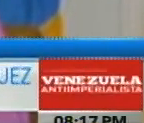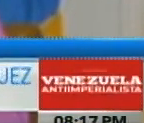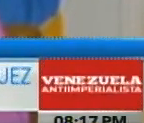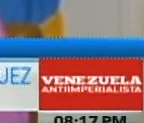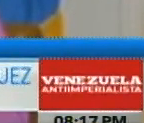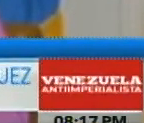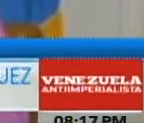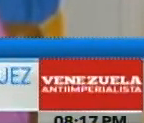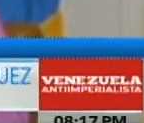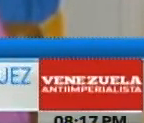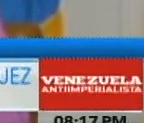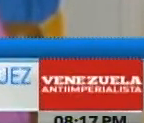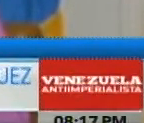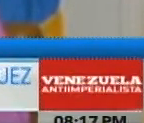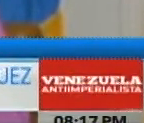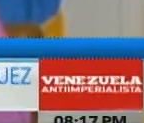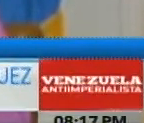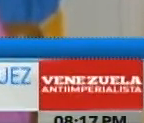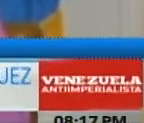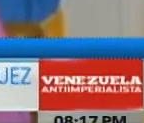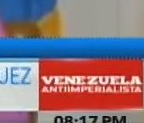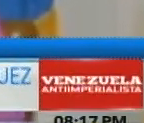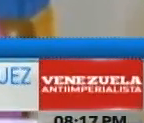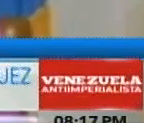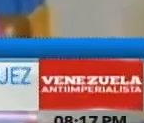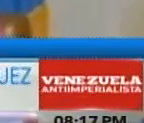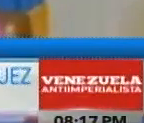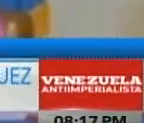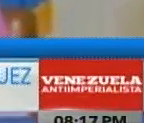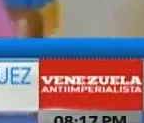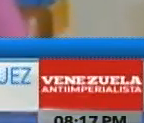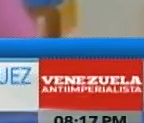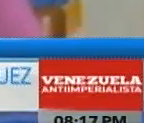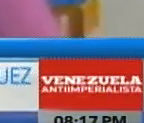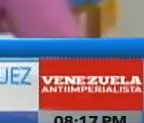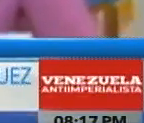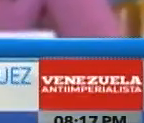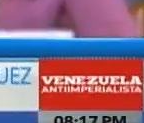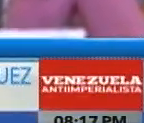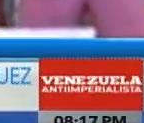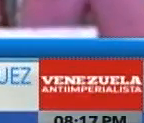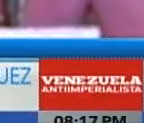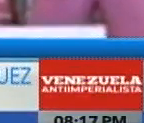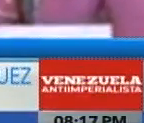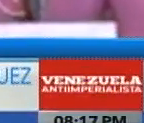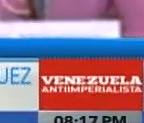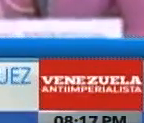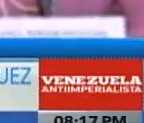Se ha violado el derecho. La primera parte de la pregunta es